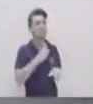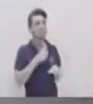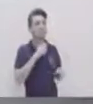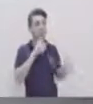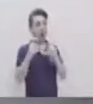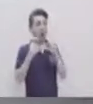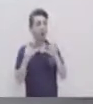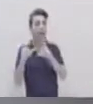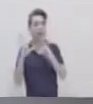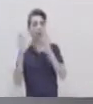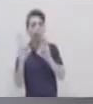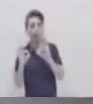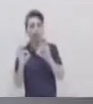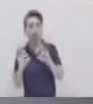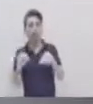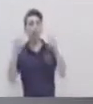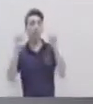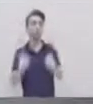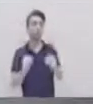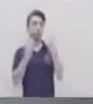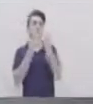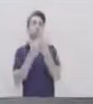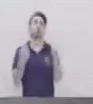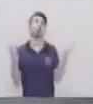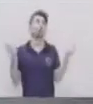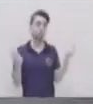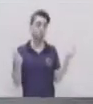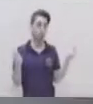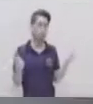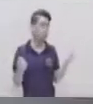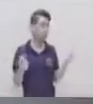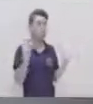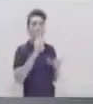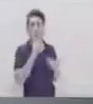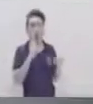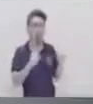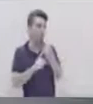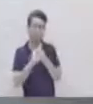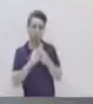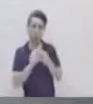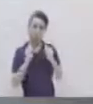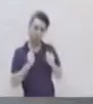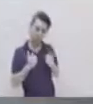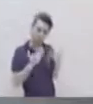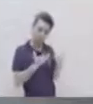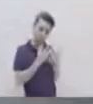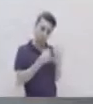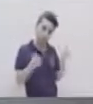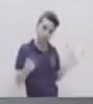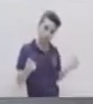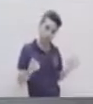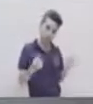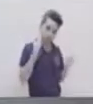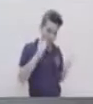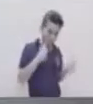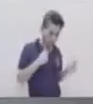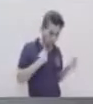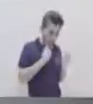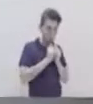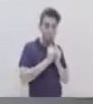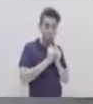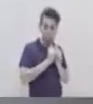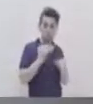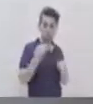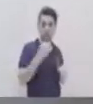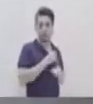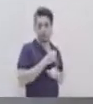pues es tener esa comunicación para llegar a una solución, no dar problemas, sino dar la solución y pues trabajar en conjunto para